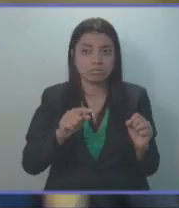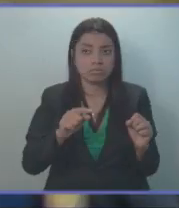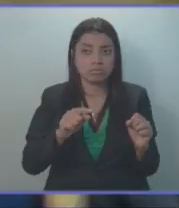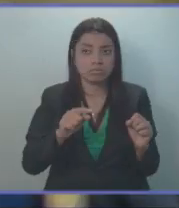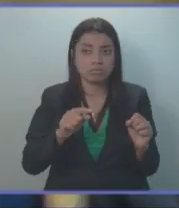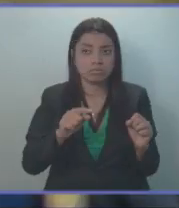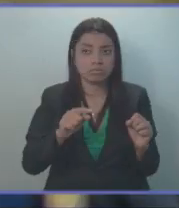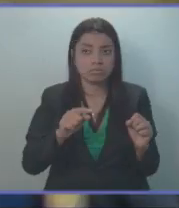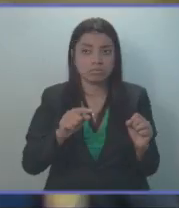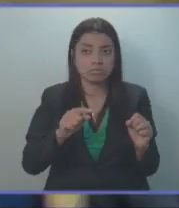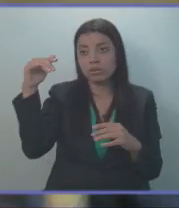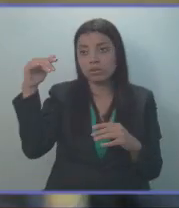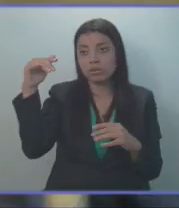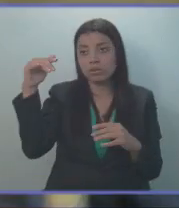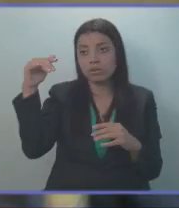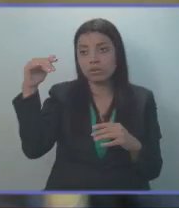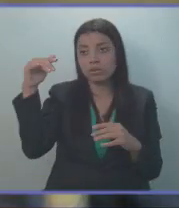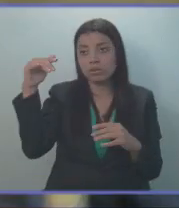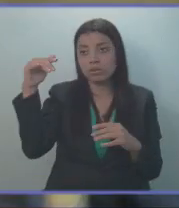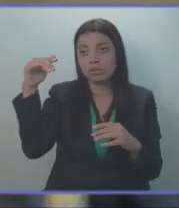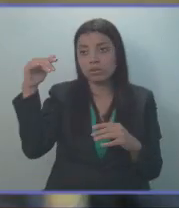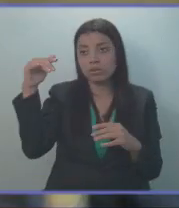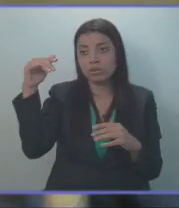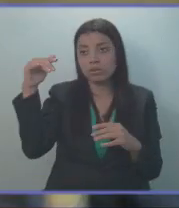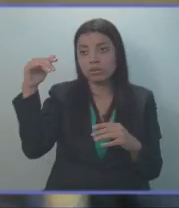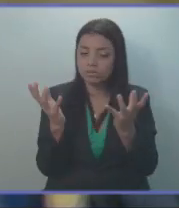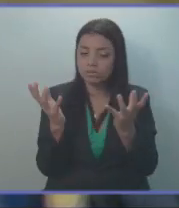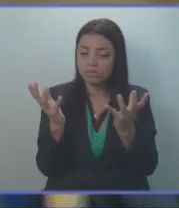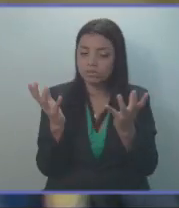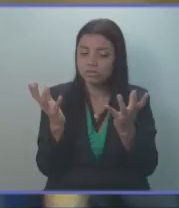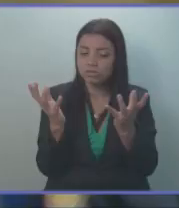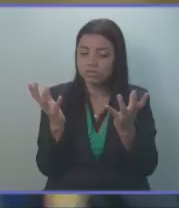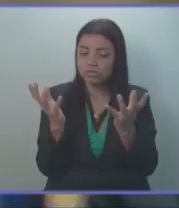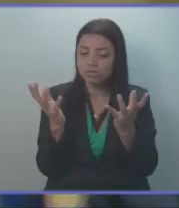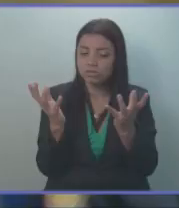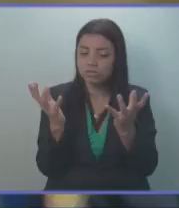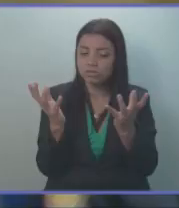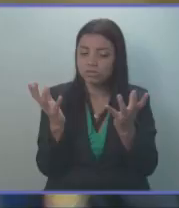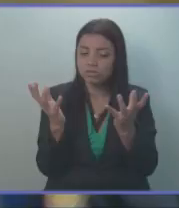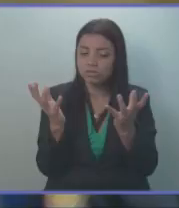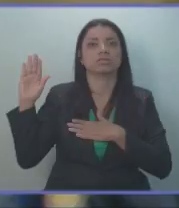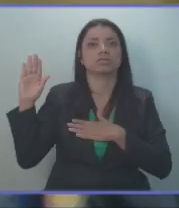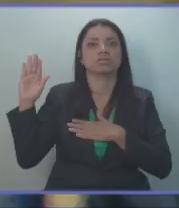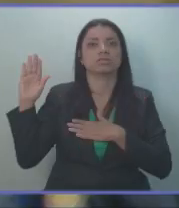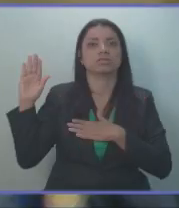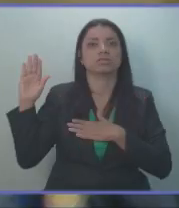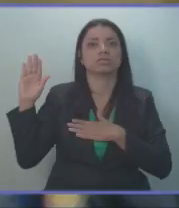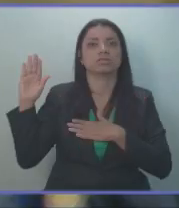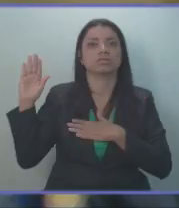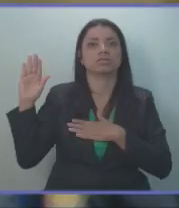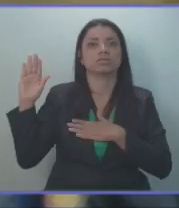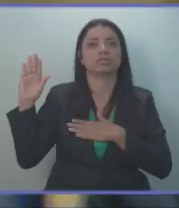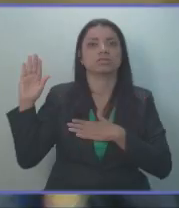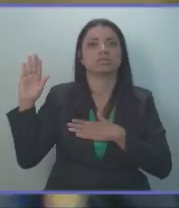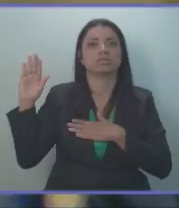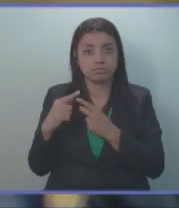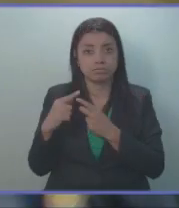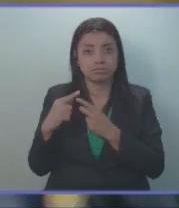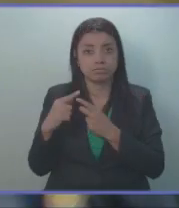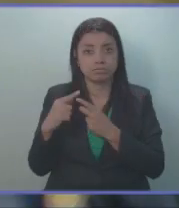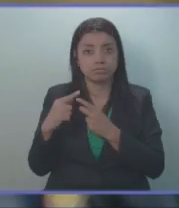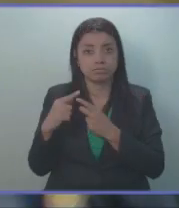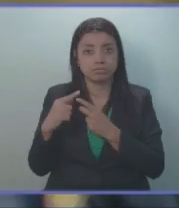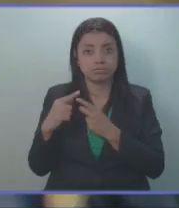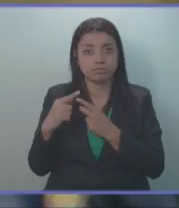en el cumplimiento de los compromisos internacionales, vulneración de facultades reservadas al